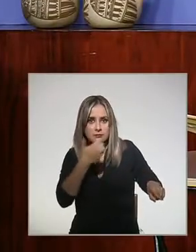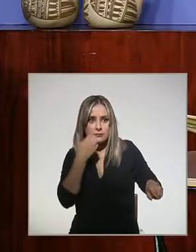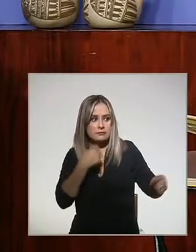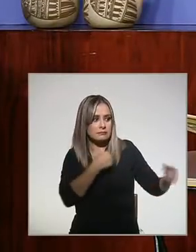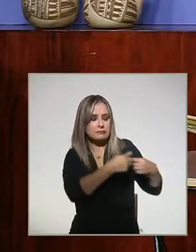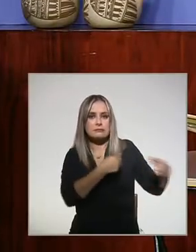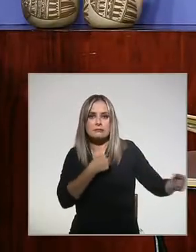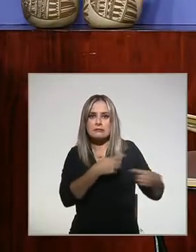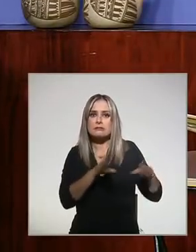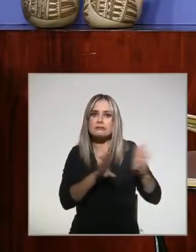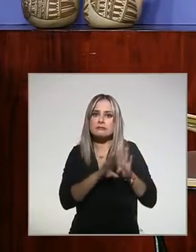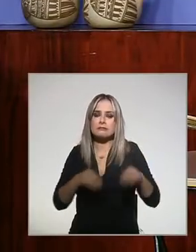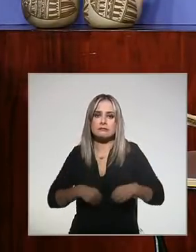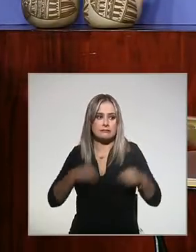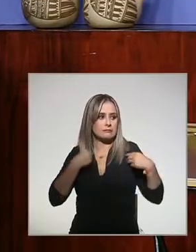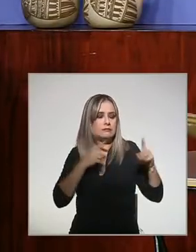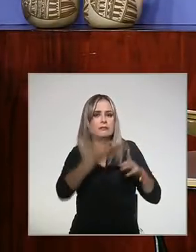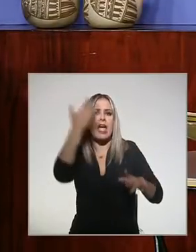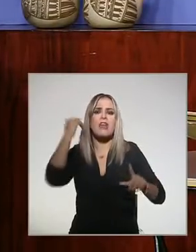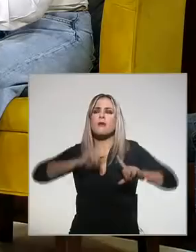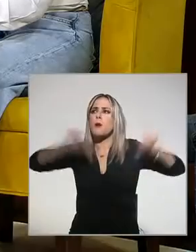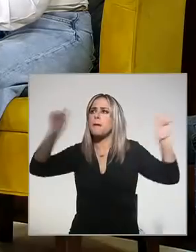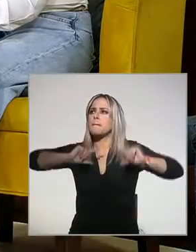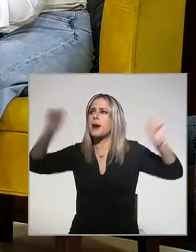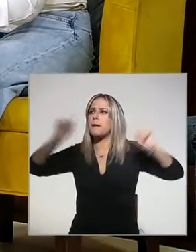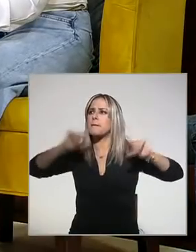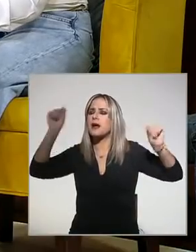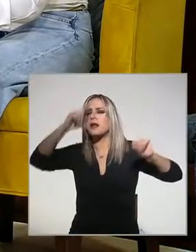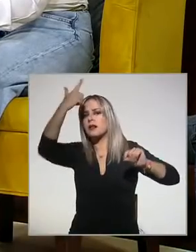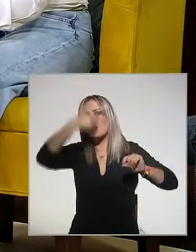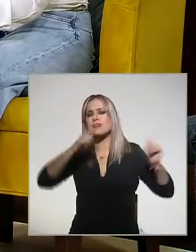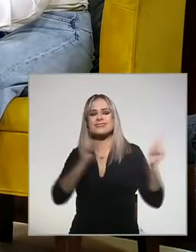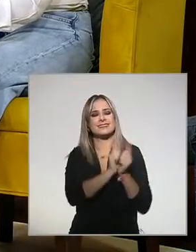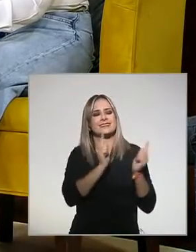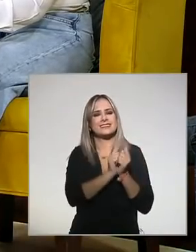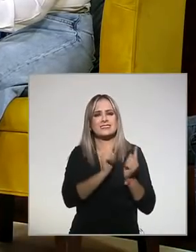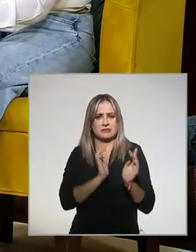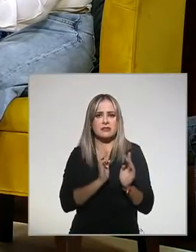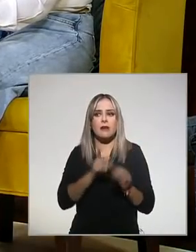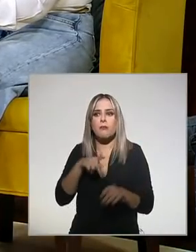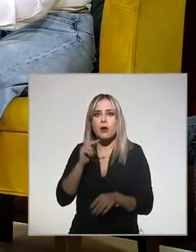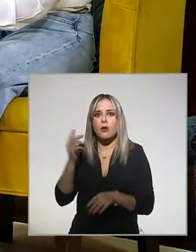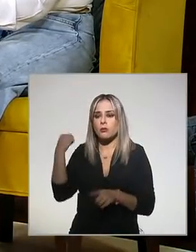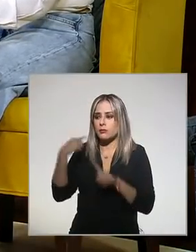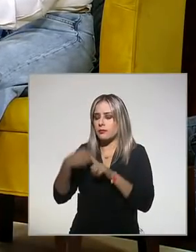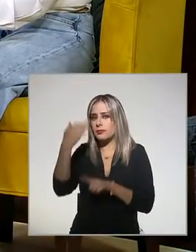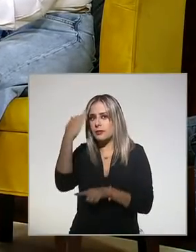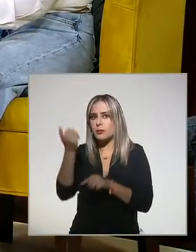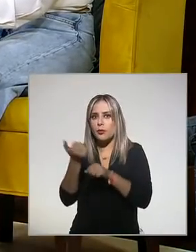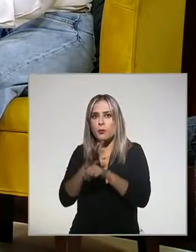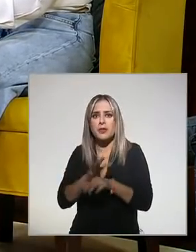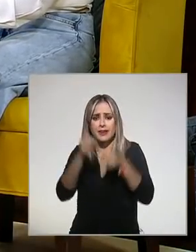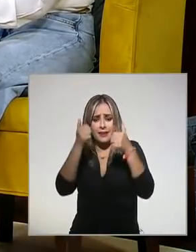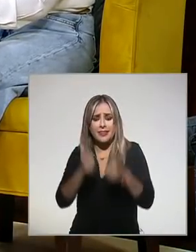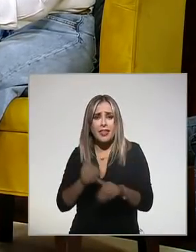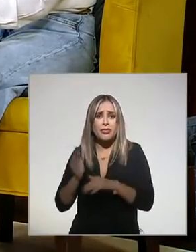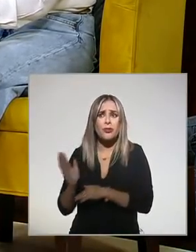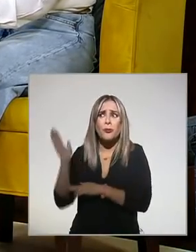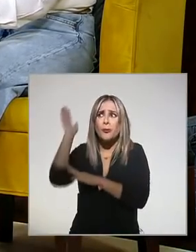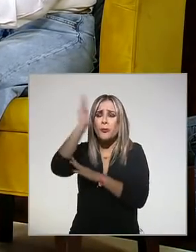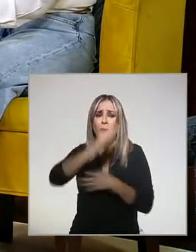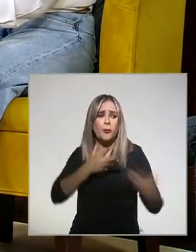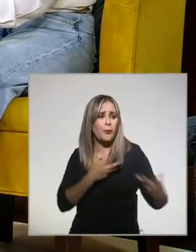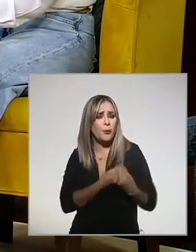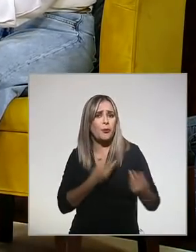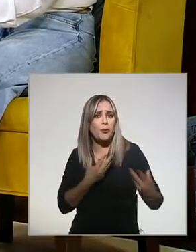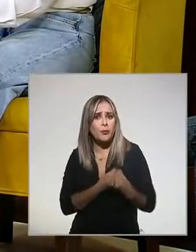¿no? ¿Cómo lo afronto? Y más bien ahora, ¿cómo, si nunca estuve presente o si siempre dejé en manos de la escuela, de los maestros, la educación de mis